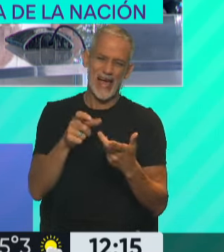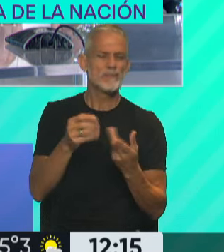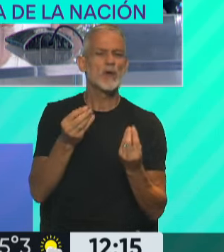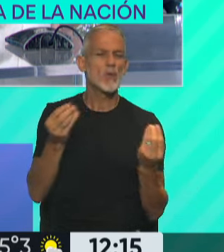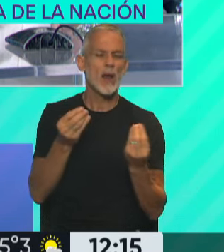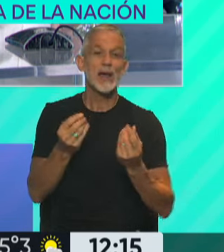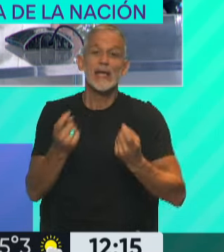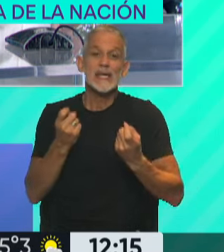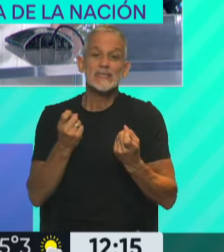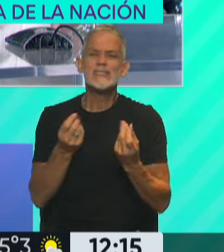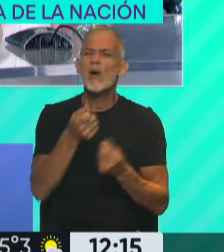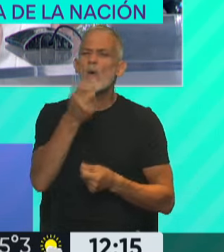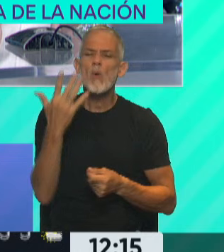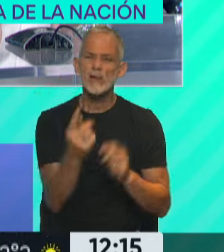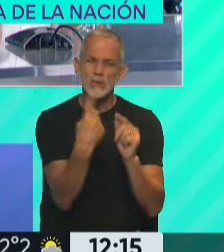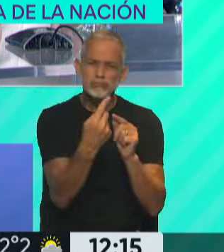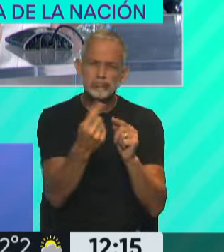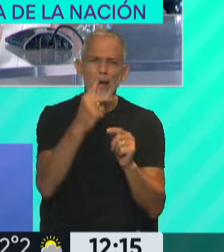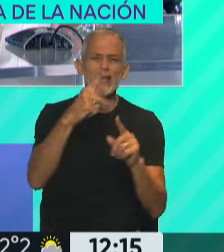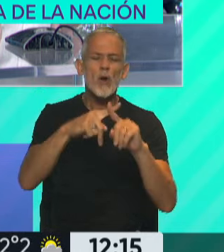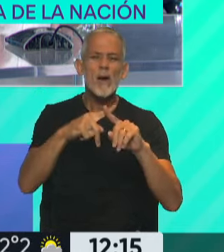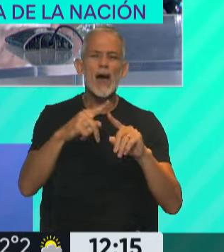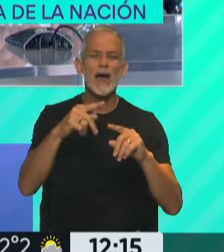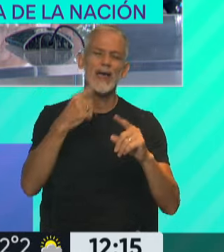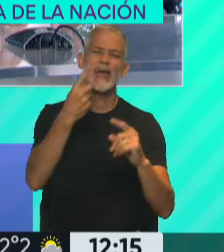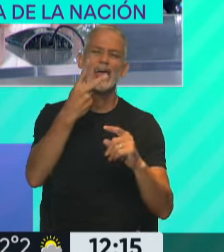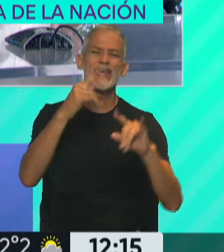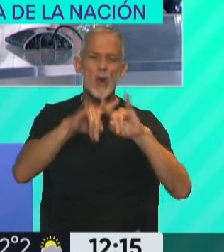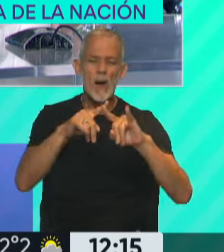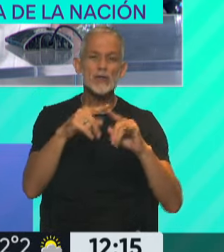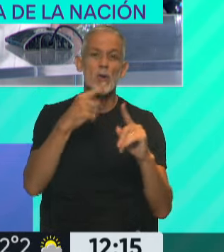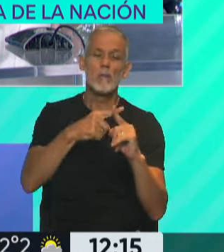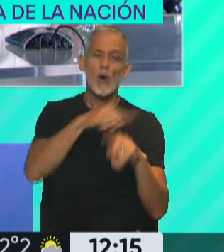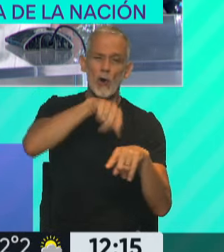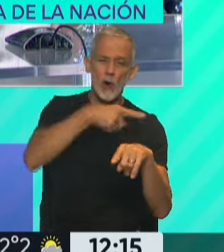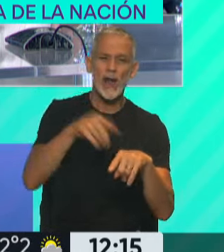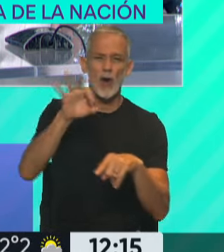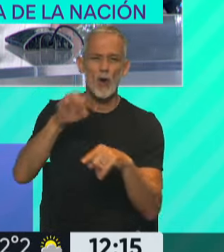sería cuál es la cantidad de kilovatios hora mínimos o de metros cúbicos hora